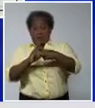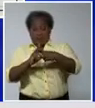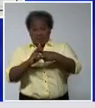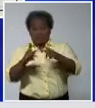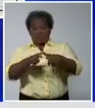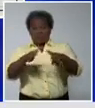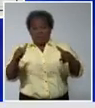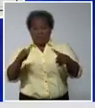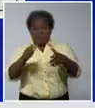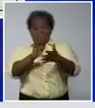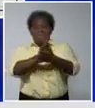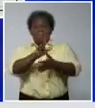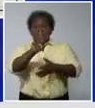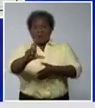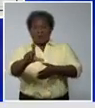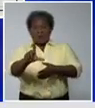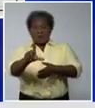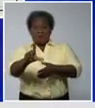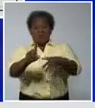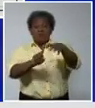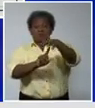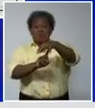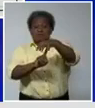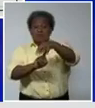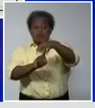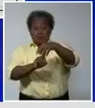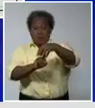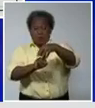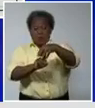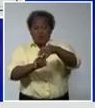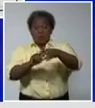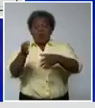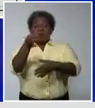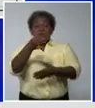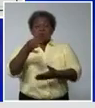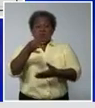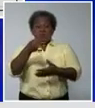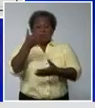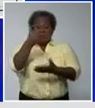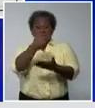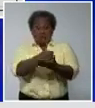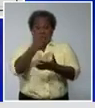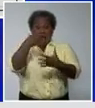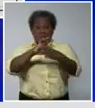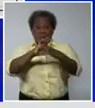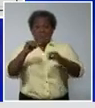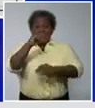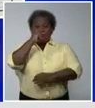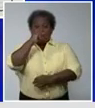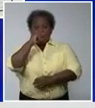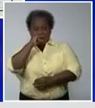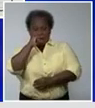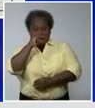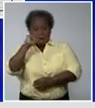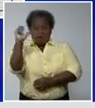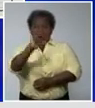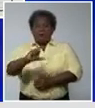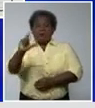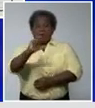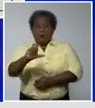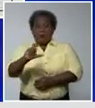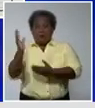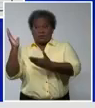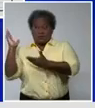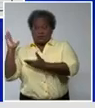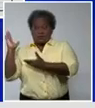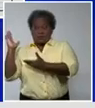Mariel, San Cristóbal, el municipio de Artemisa y Bauta. Camagüey